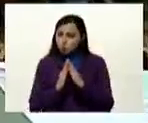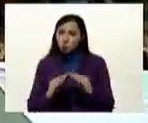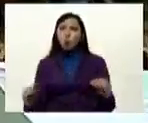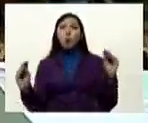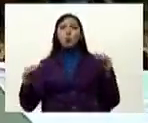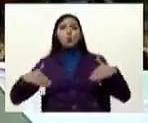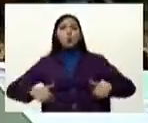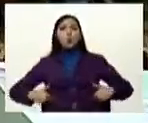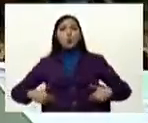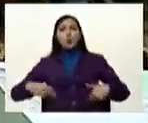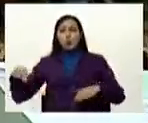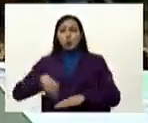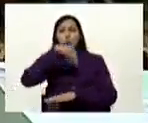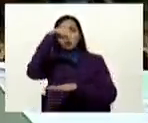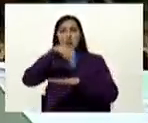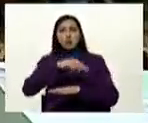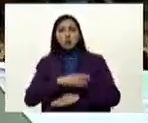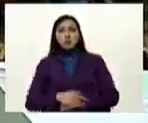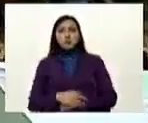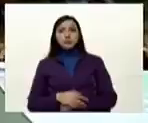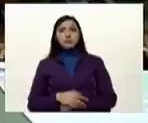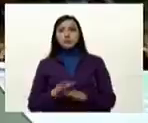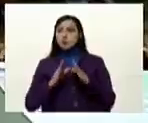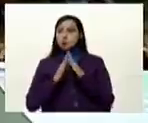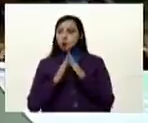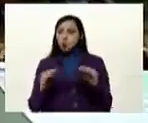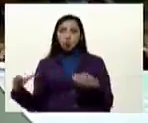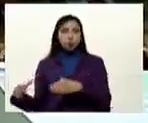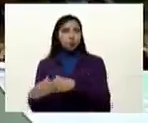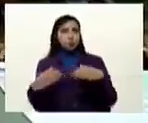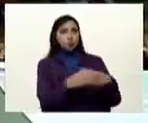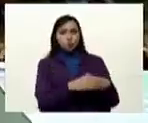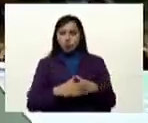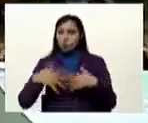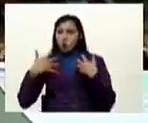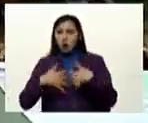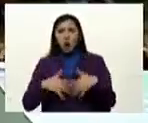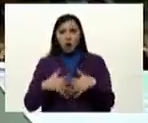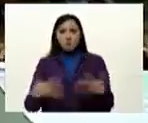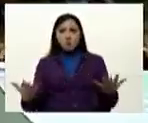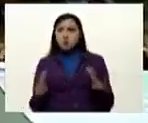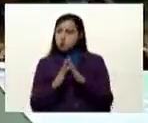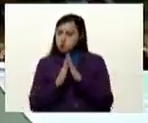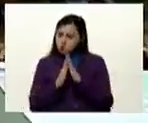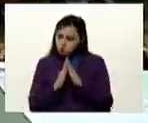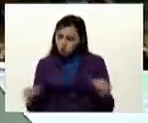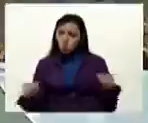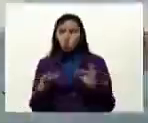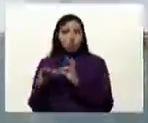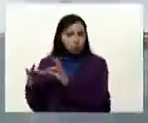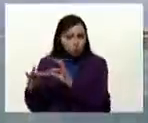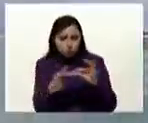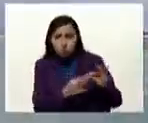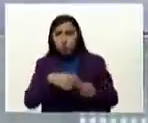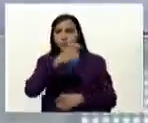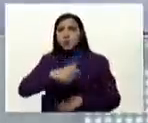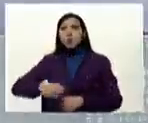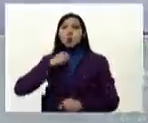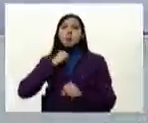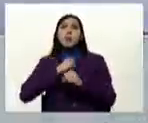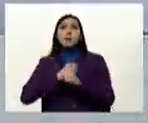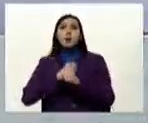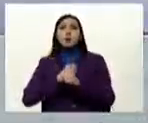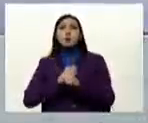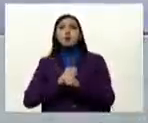el esfuerzo nacional. Unamos todos los sectores empresariales, todos los sectores de trabajadores, todos los